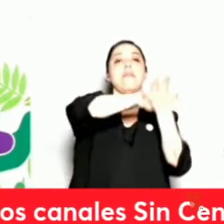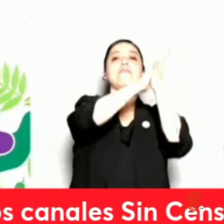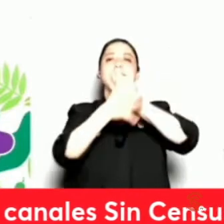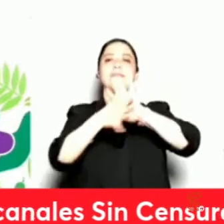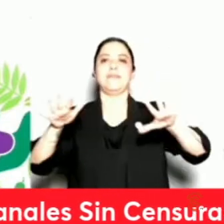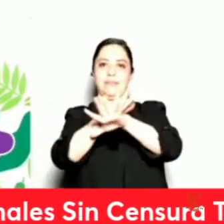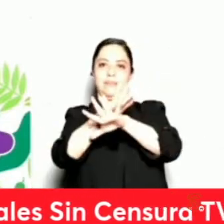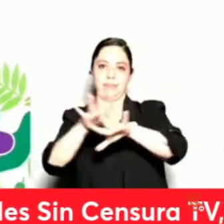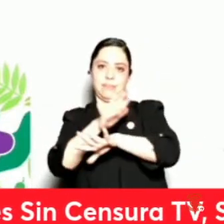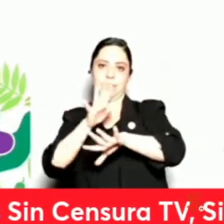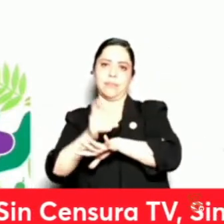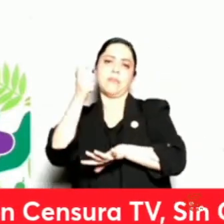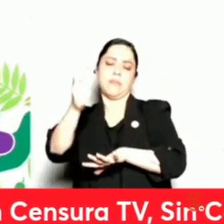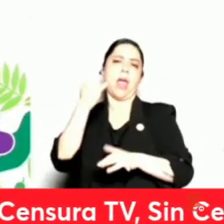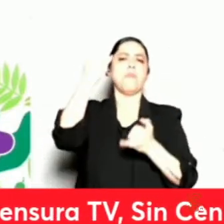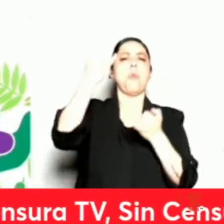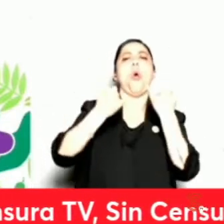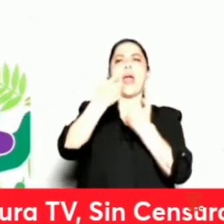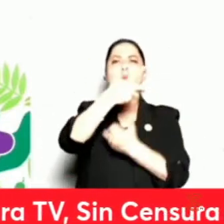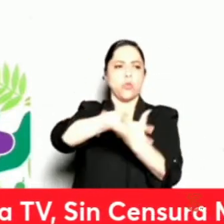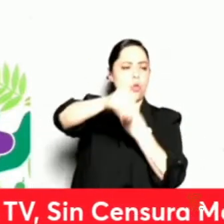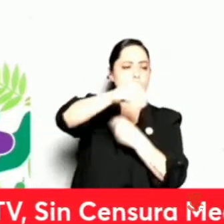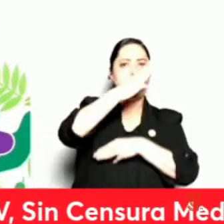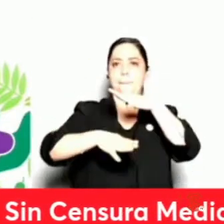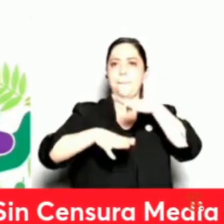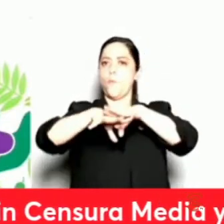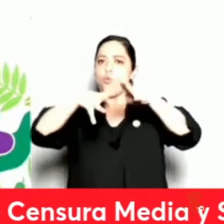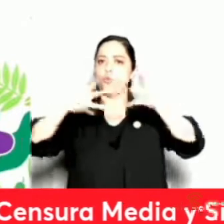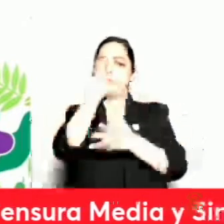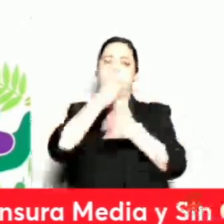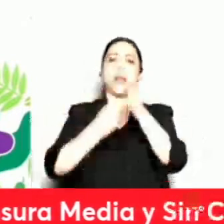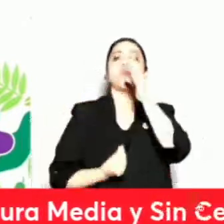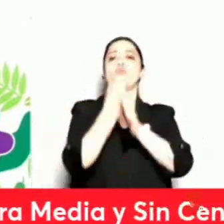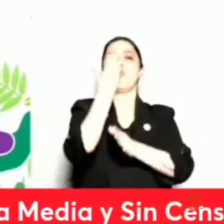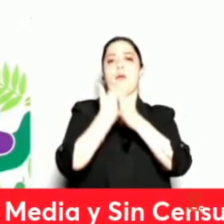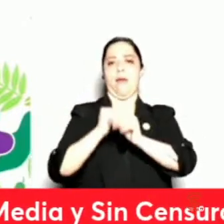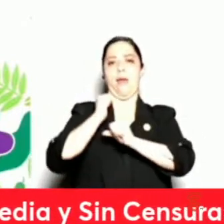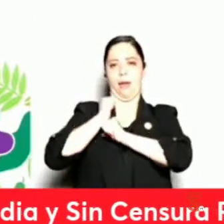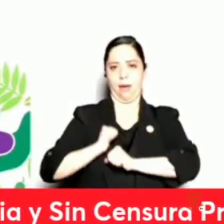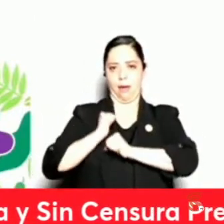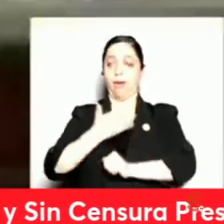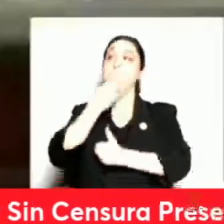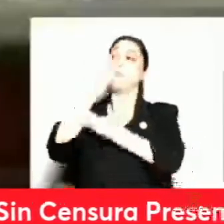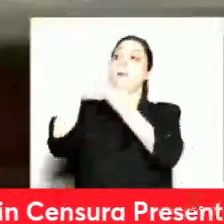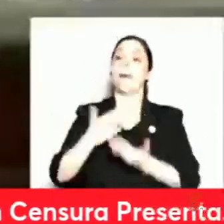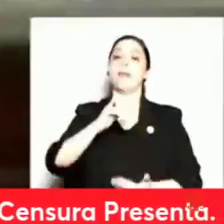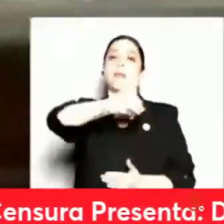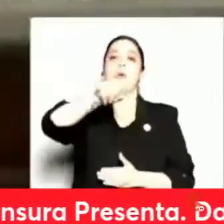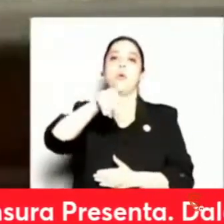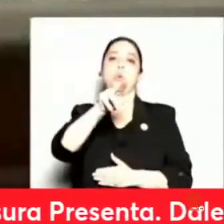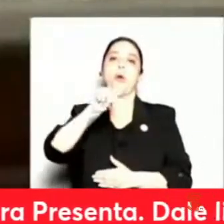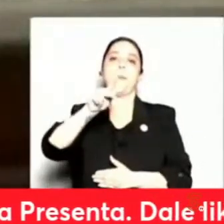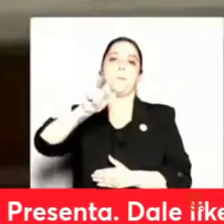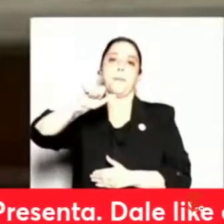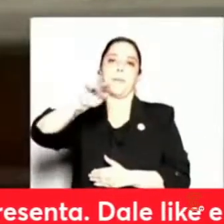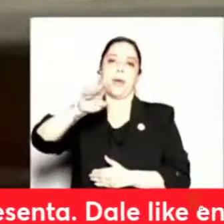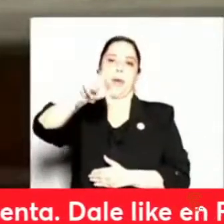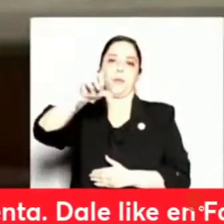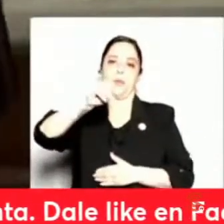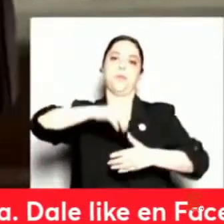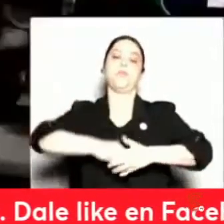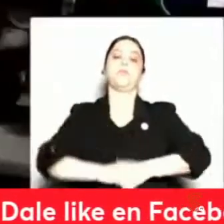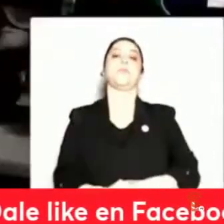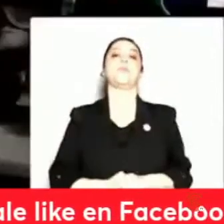estrategia macroeconómica y financiera de la nueva administración. Bienvenido, Juan Pablo. Gracias.